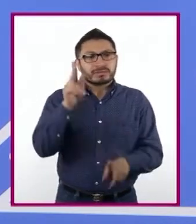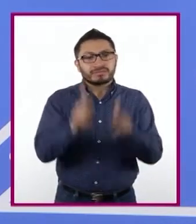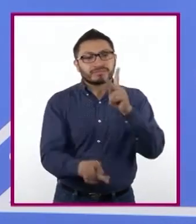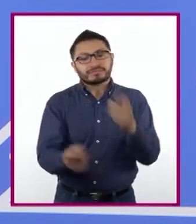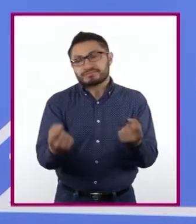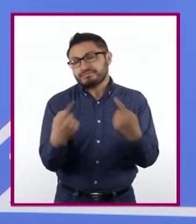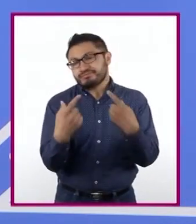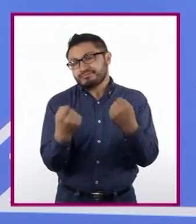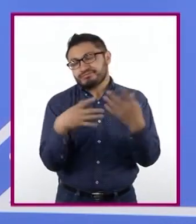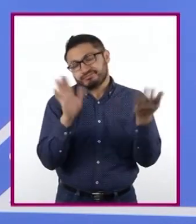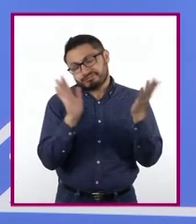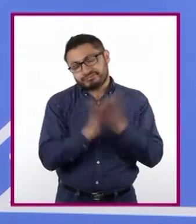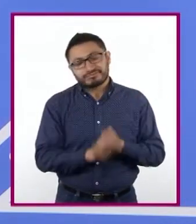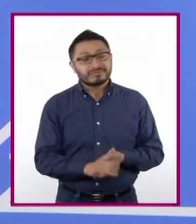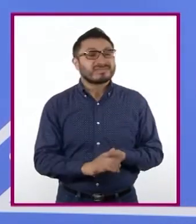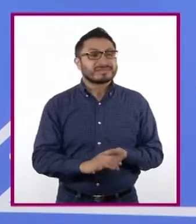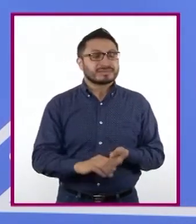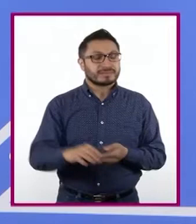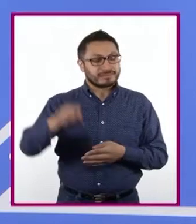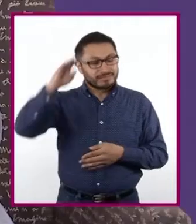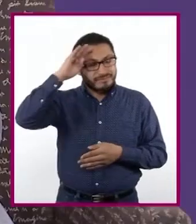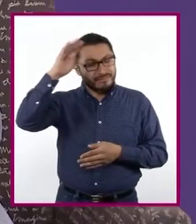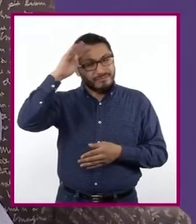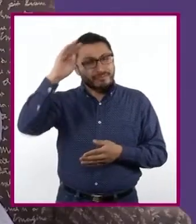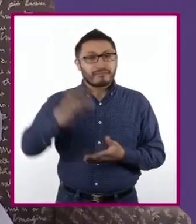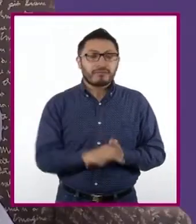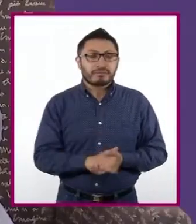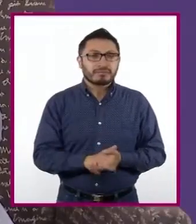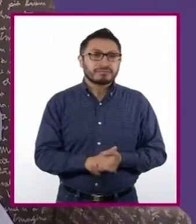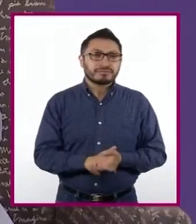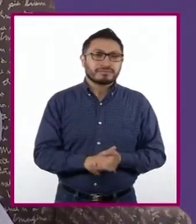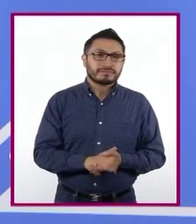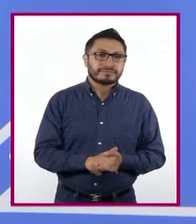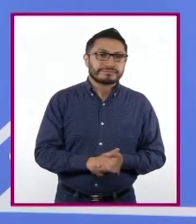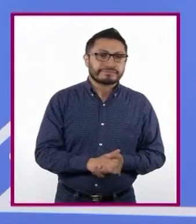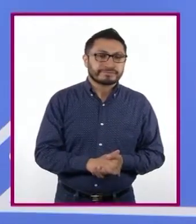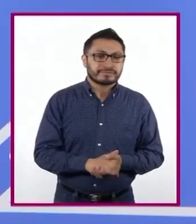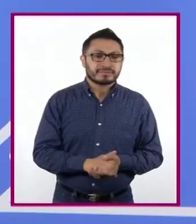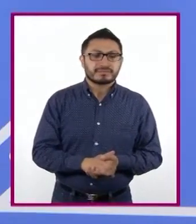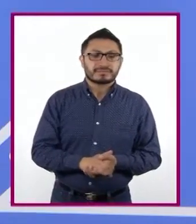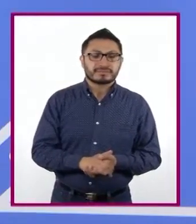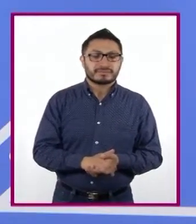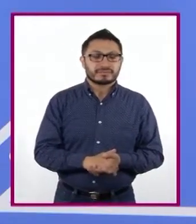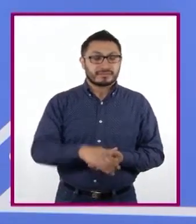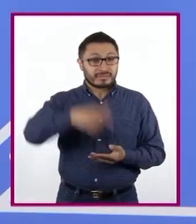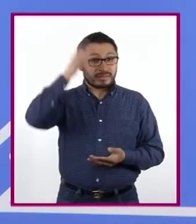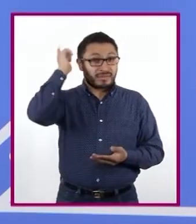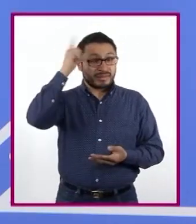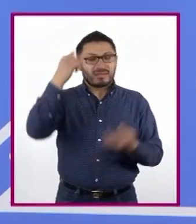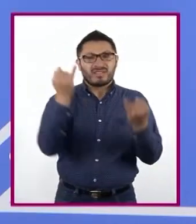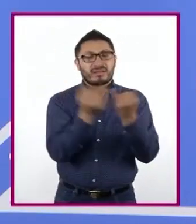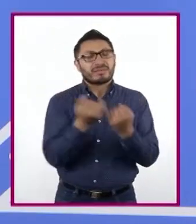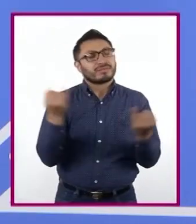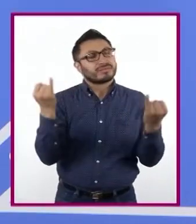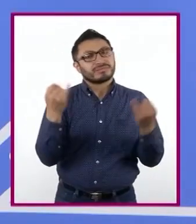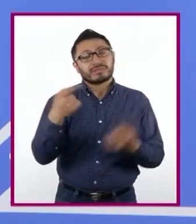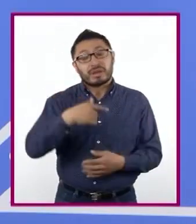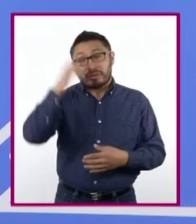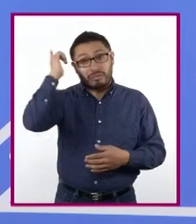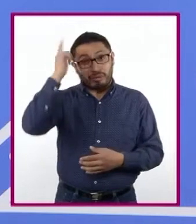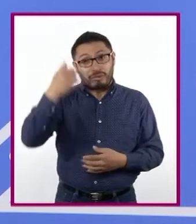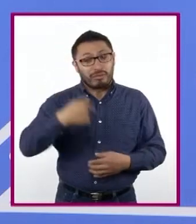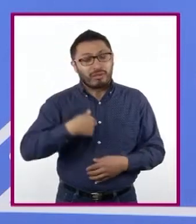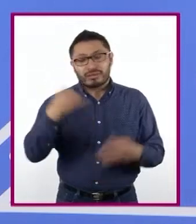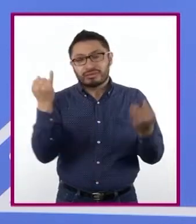nosotros mismos, hemos pensado, ¿cómo me gustaría hablar así? ¿Qué